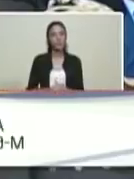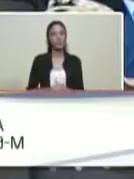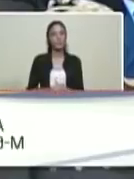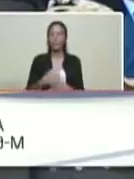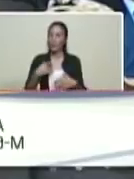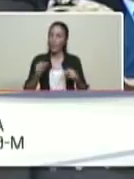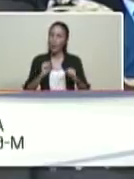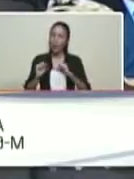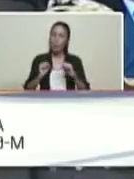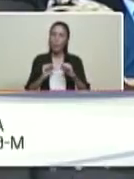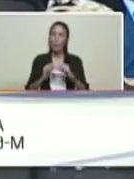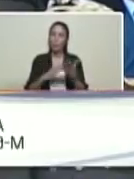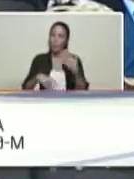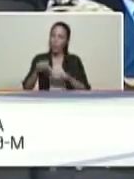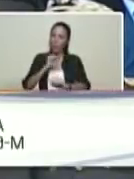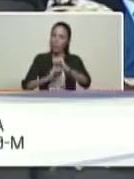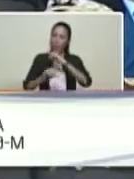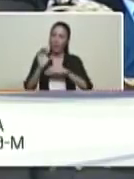combate